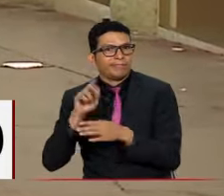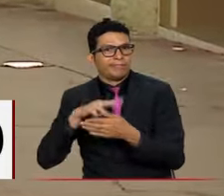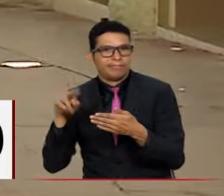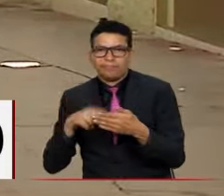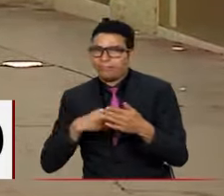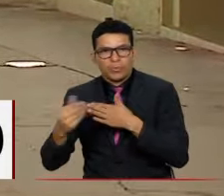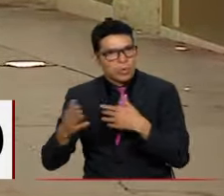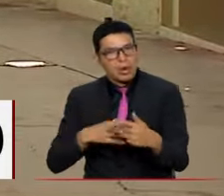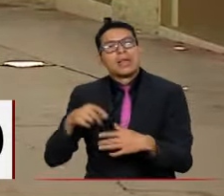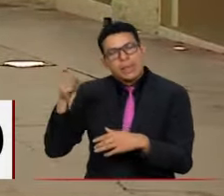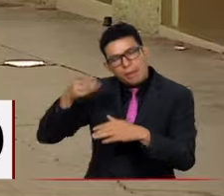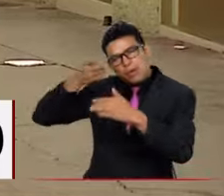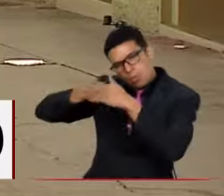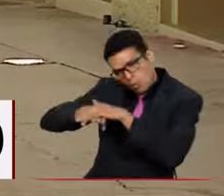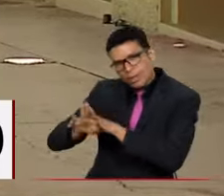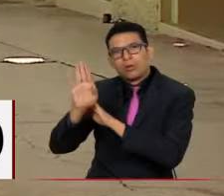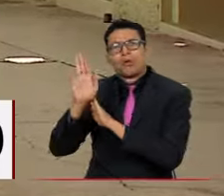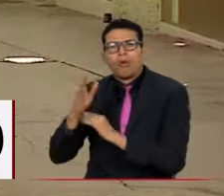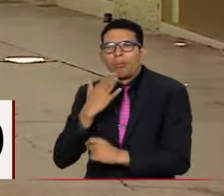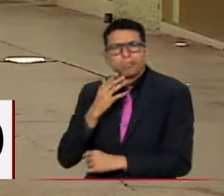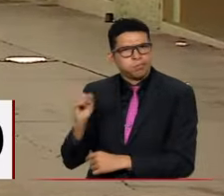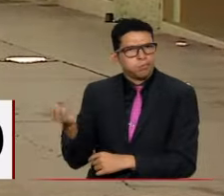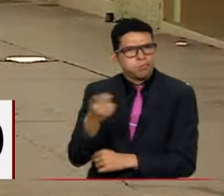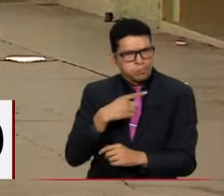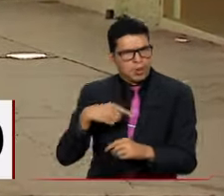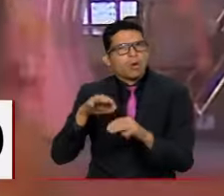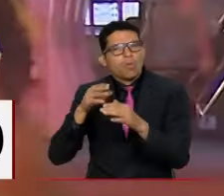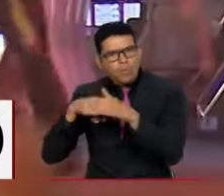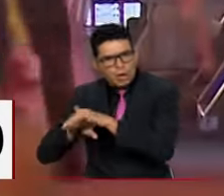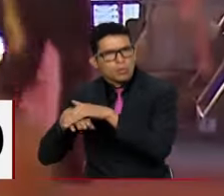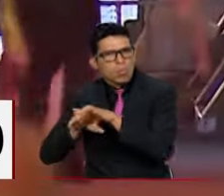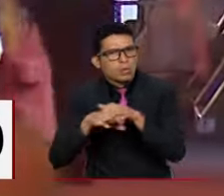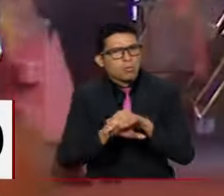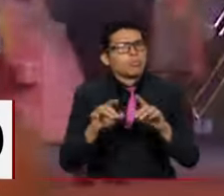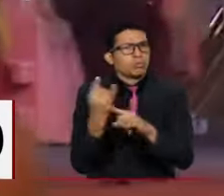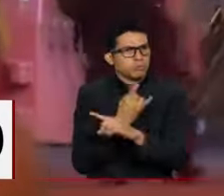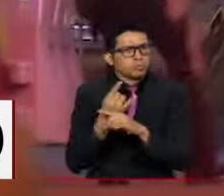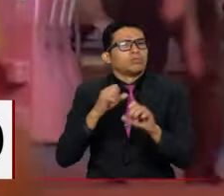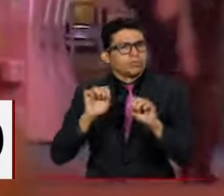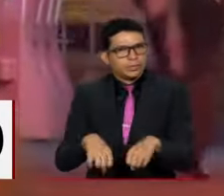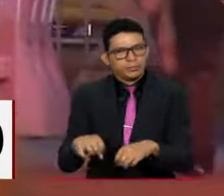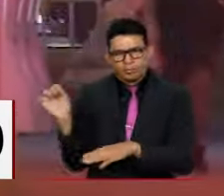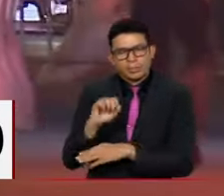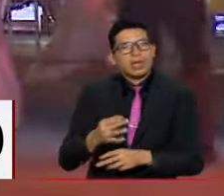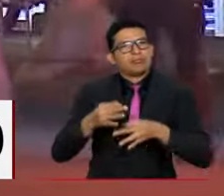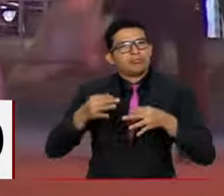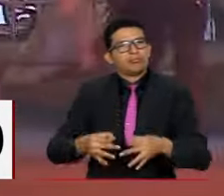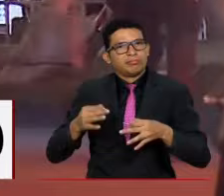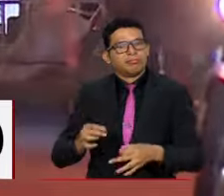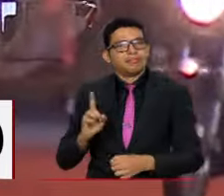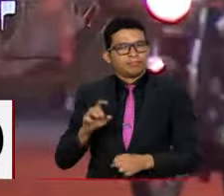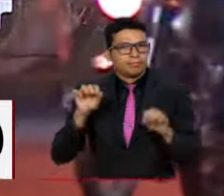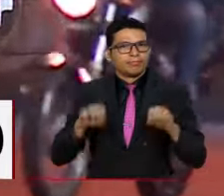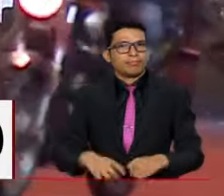los parqueaderos aledaños. Hay suficientes plazas de parqueo aquí en el centro para que usted las utilice y deje su vehículo de manera segura en uno de sus